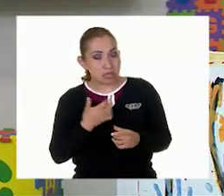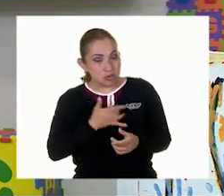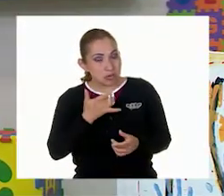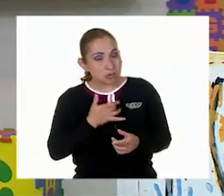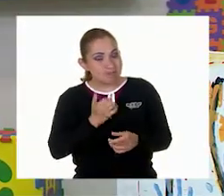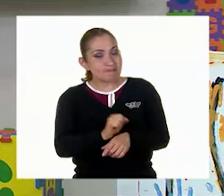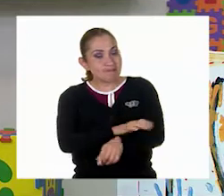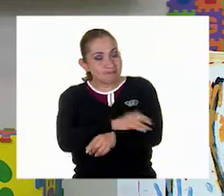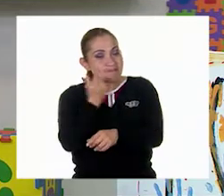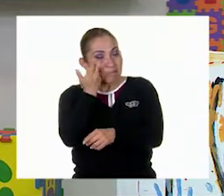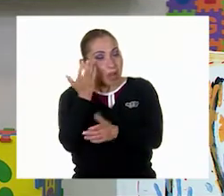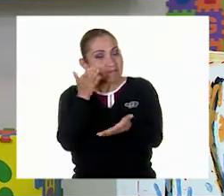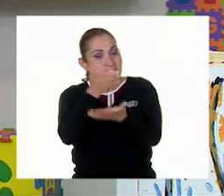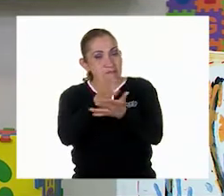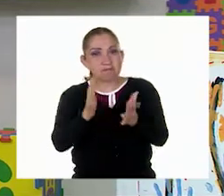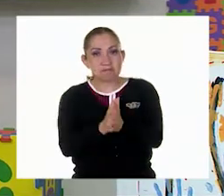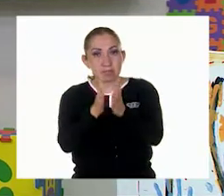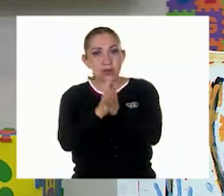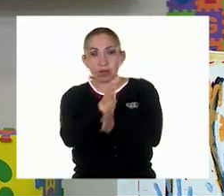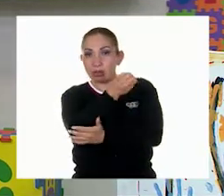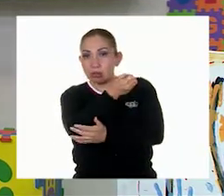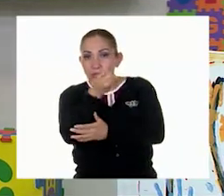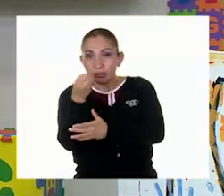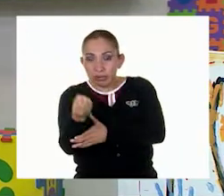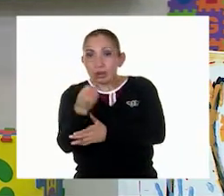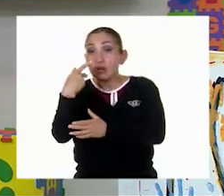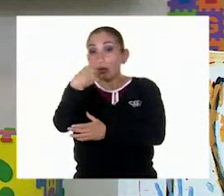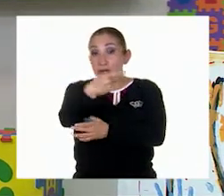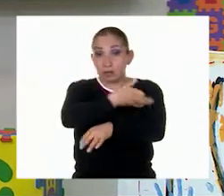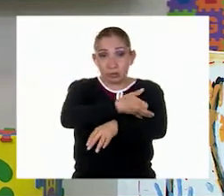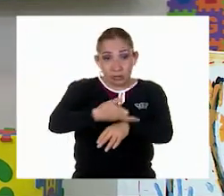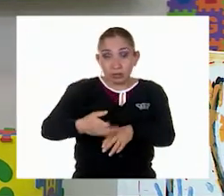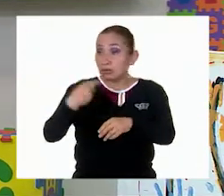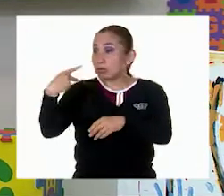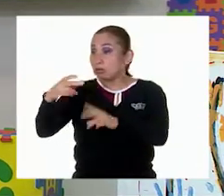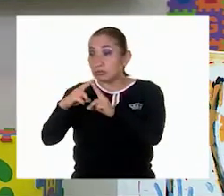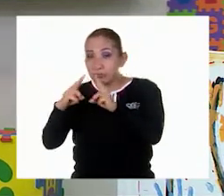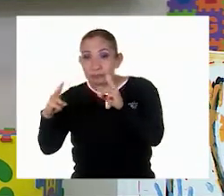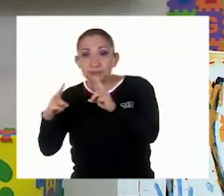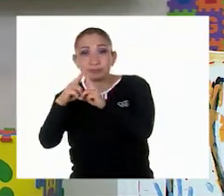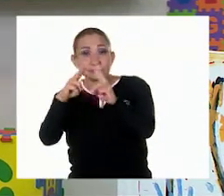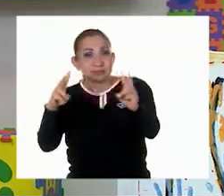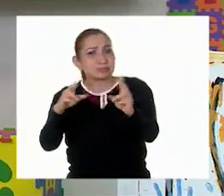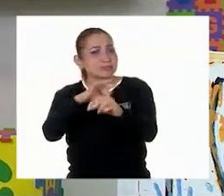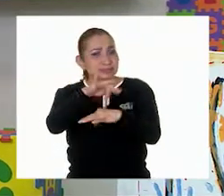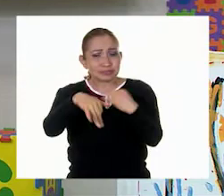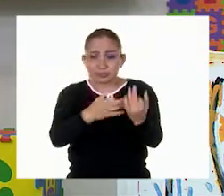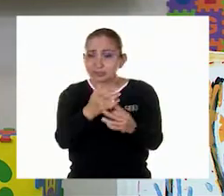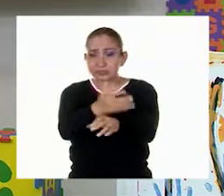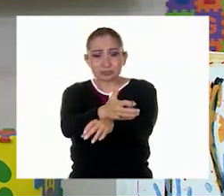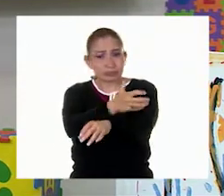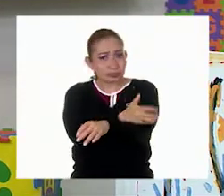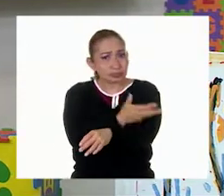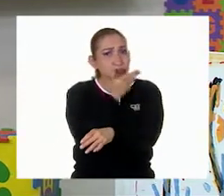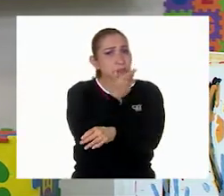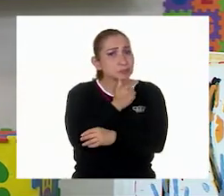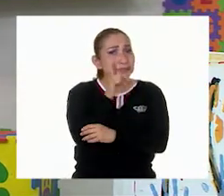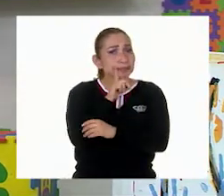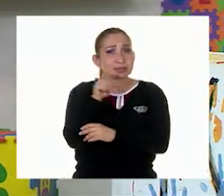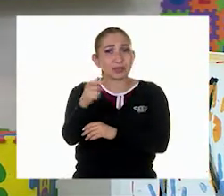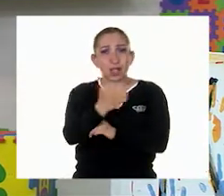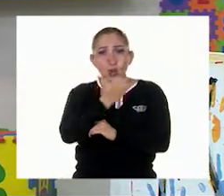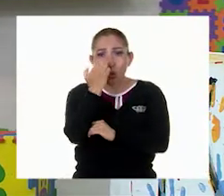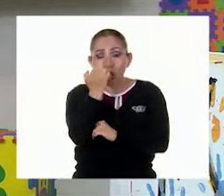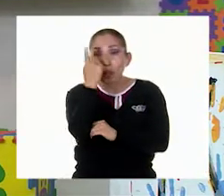entusiasmado con la idea de participar y organizar con su familia, sus vecinas y vecinos y sus compañeras y compañeros